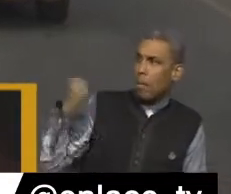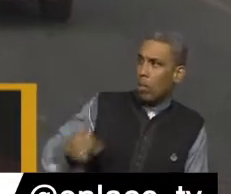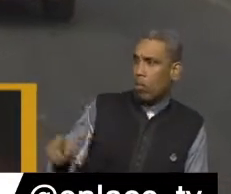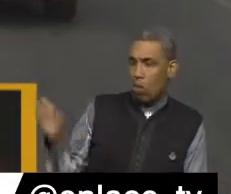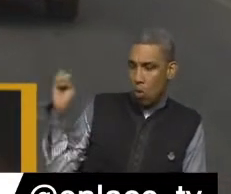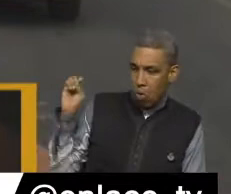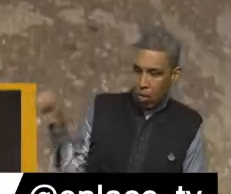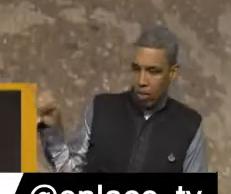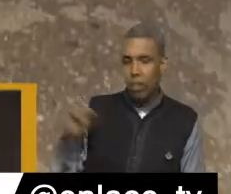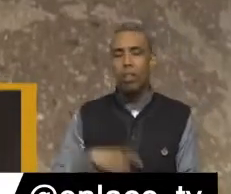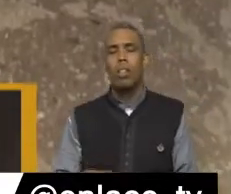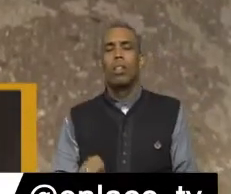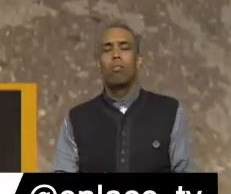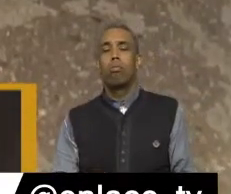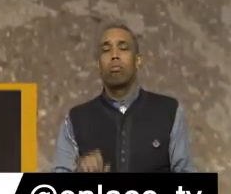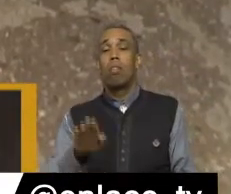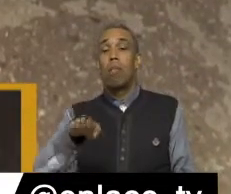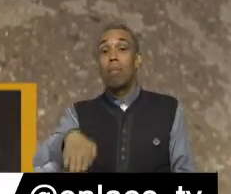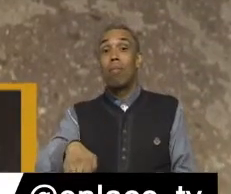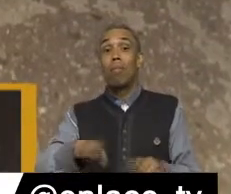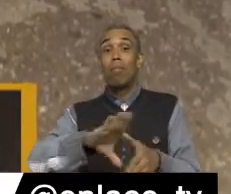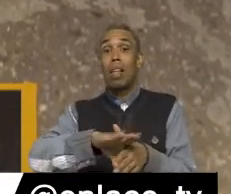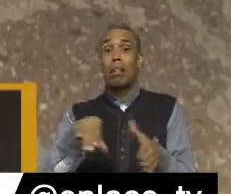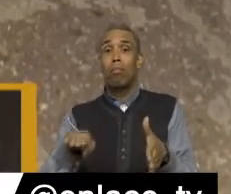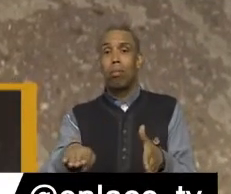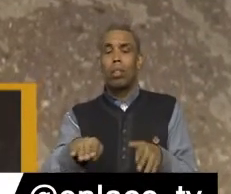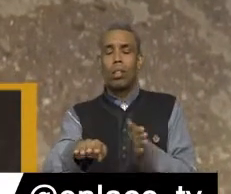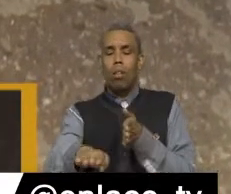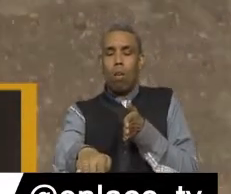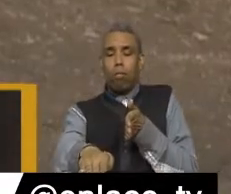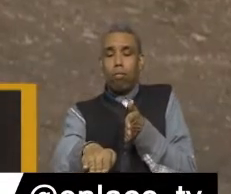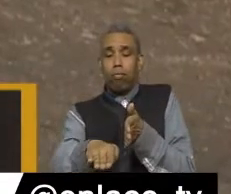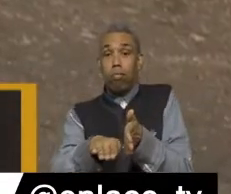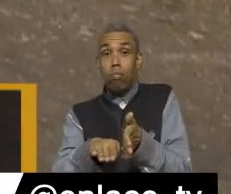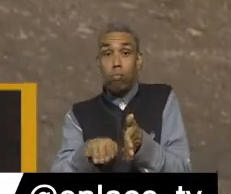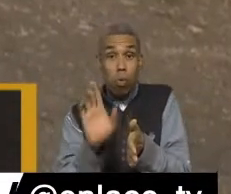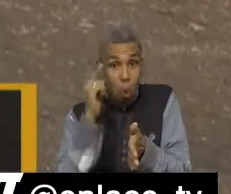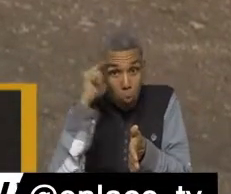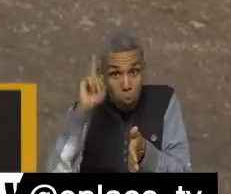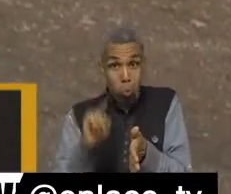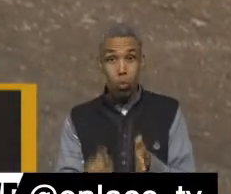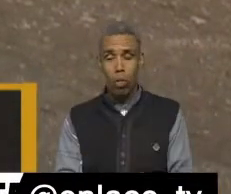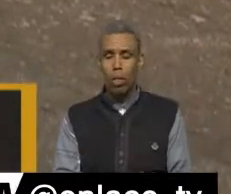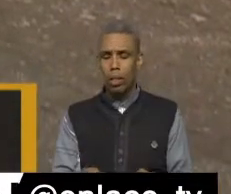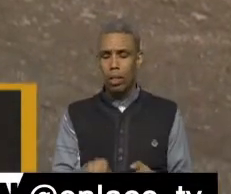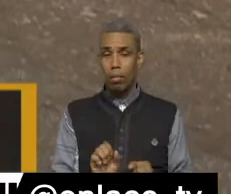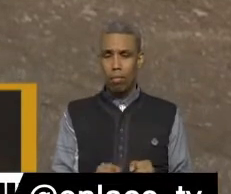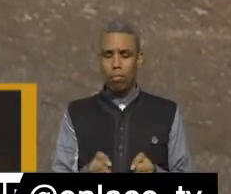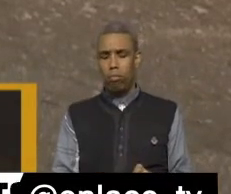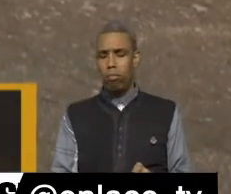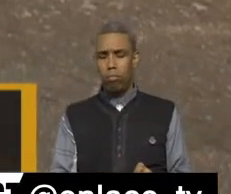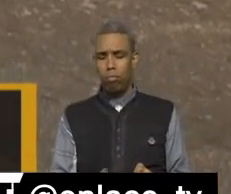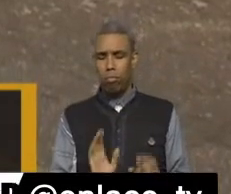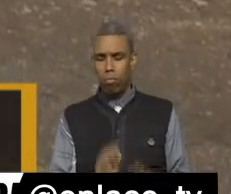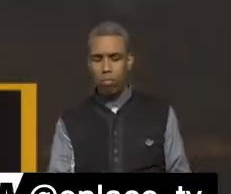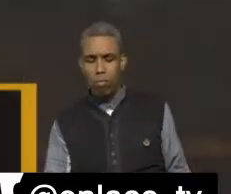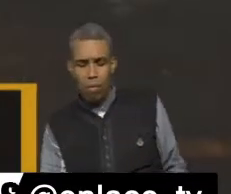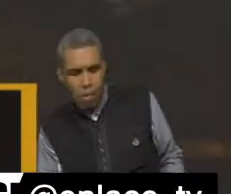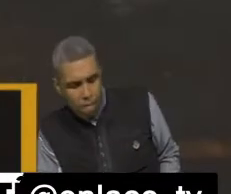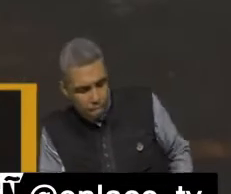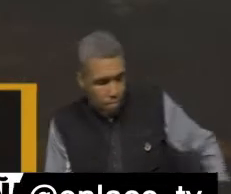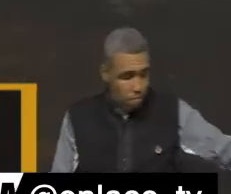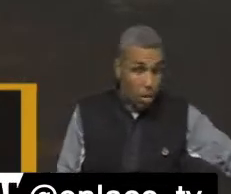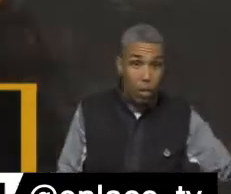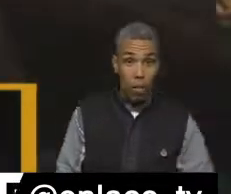plena vía pública. Abrió la puerta, yo me estrellé, yo no soy adivino. Además, los carros particulares de para qué sirven